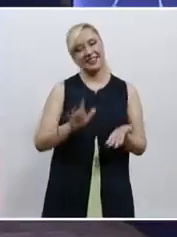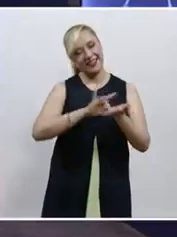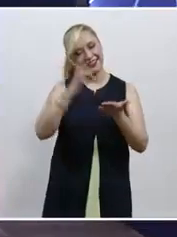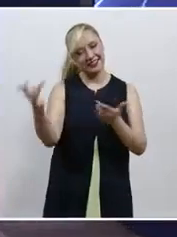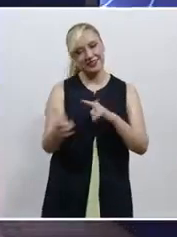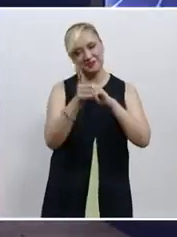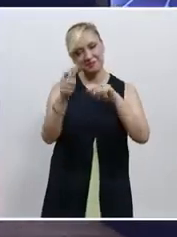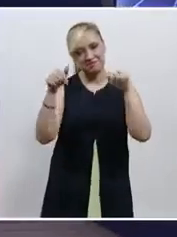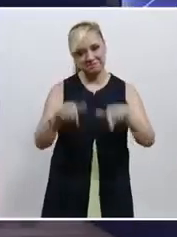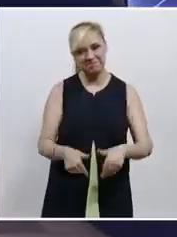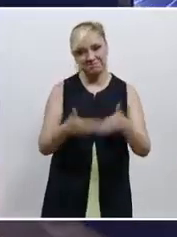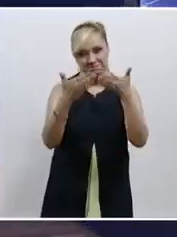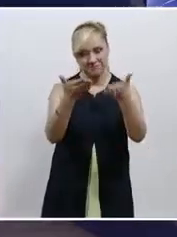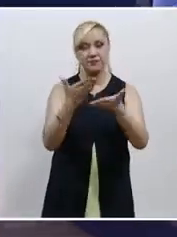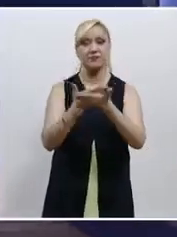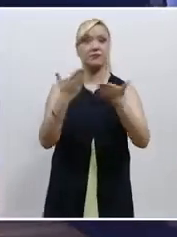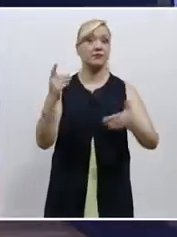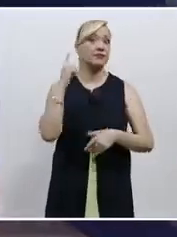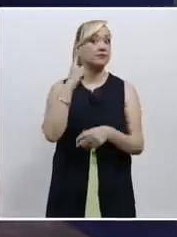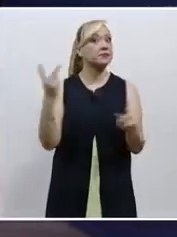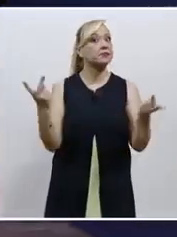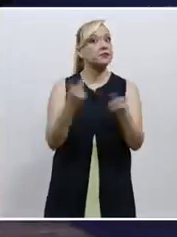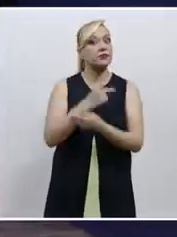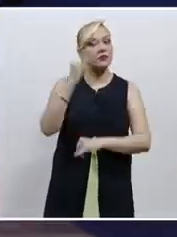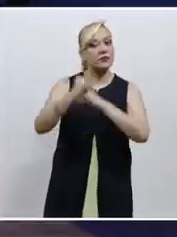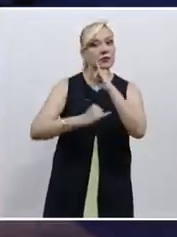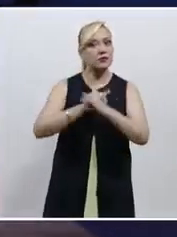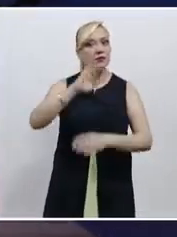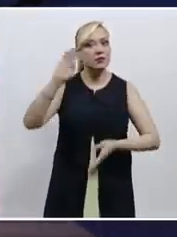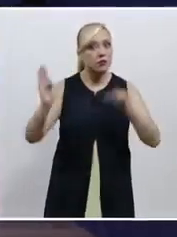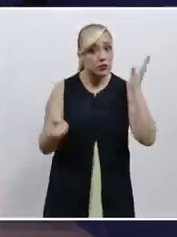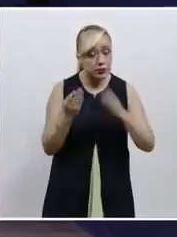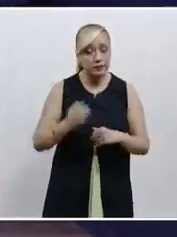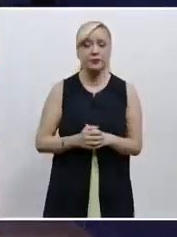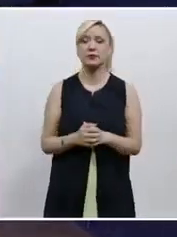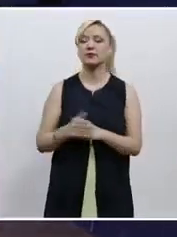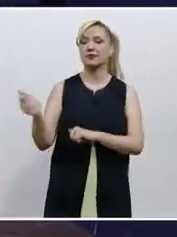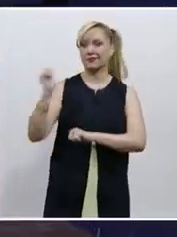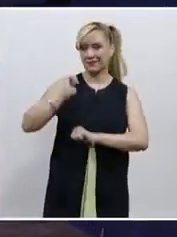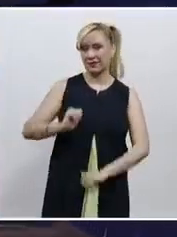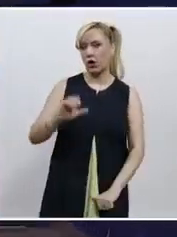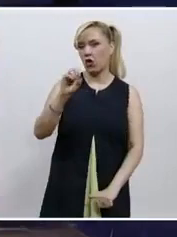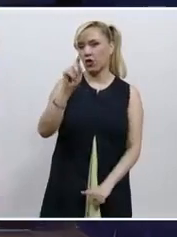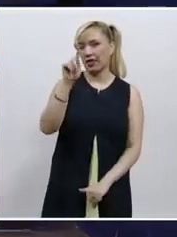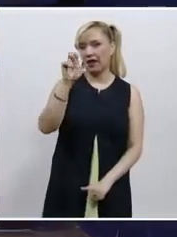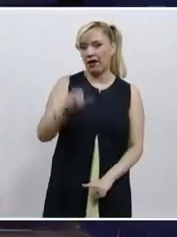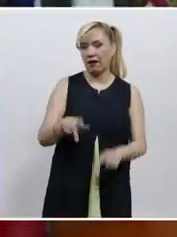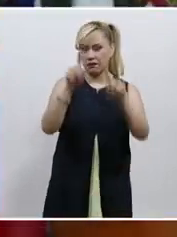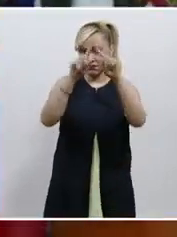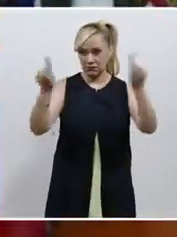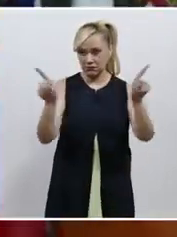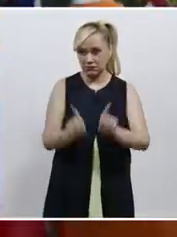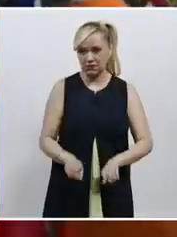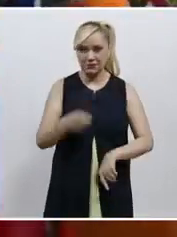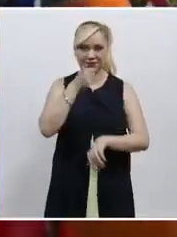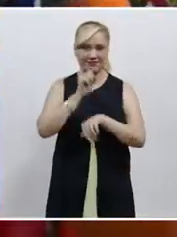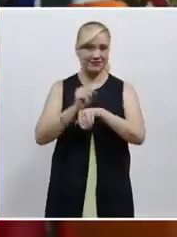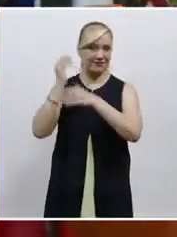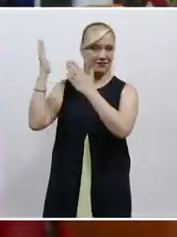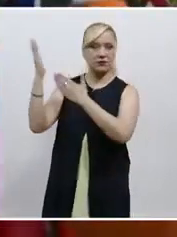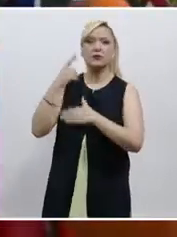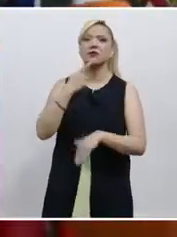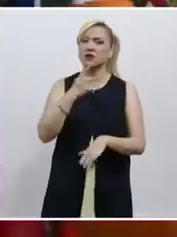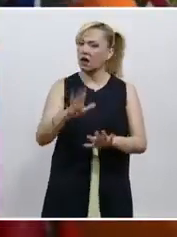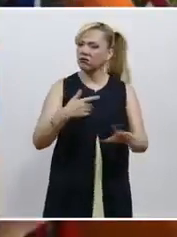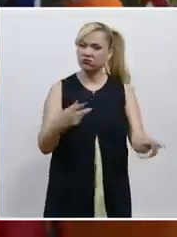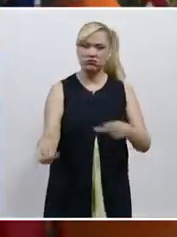Gracias por continuar con nosotros. Estamos de regreso con la información internacional. El secretario de la OTAN aseguró que están preparados para abordar el posible ingreso